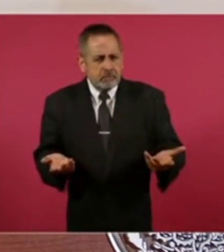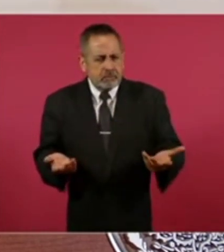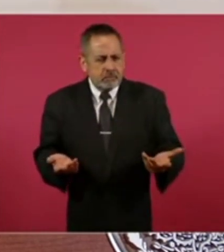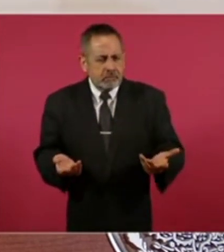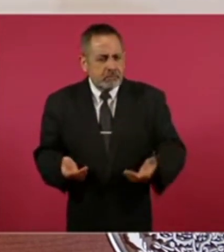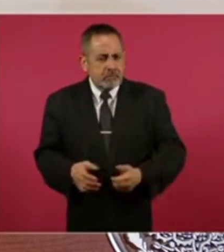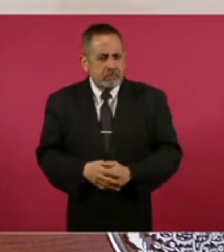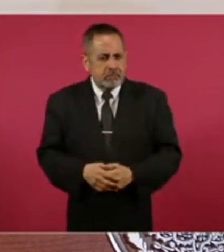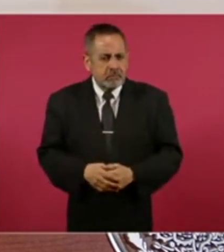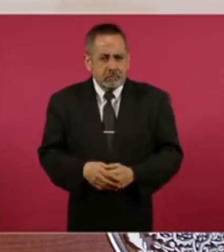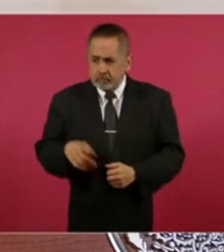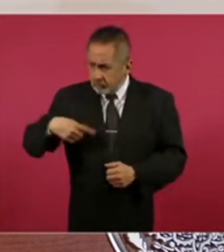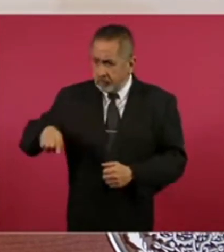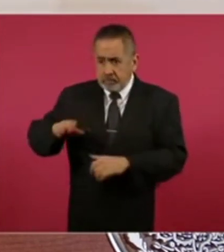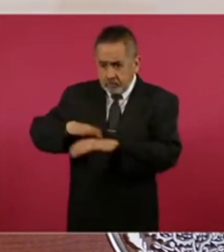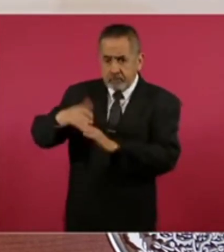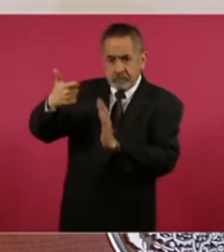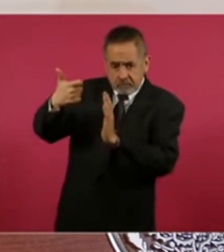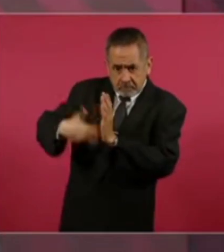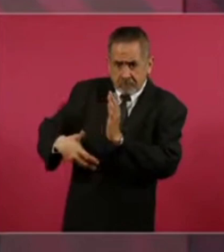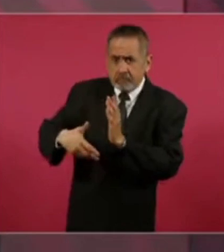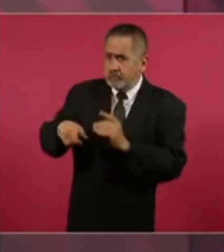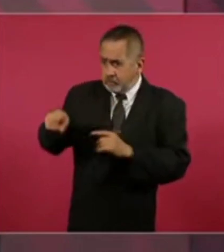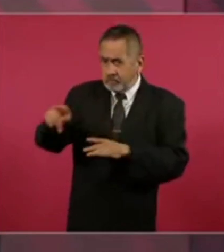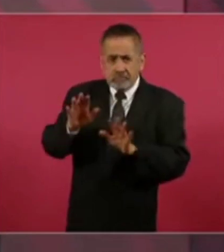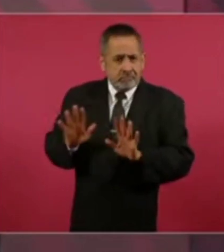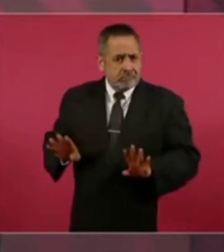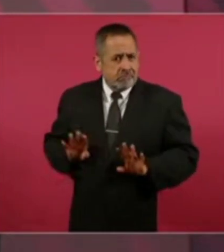aunque sea más barato,